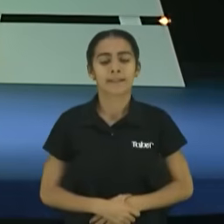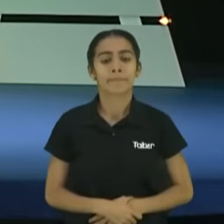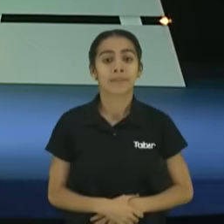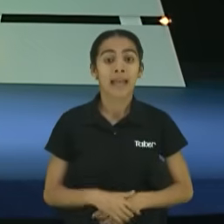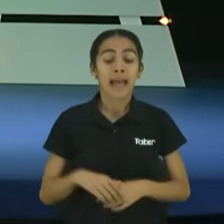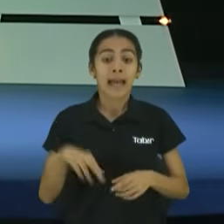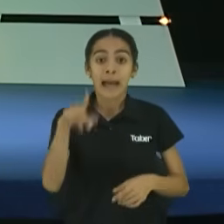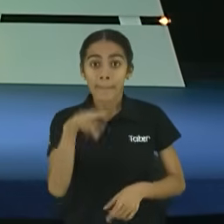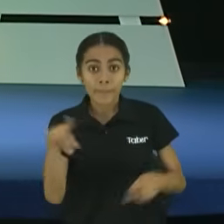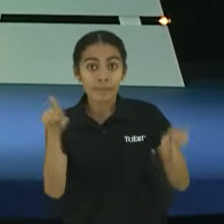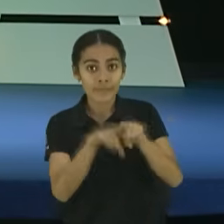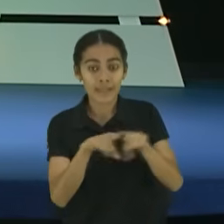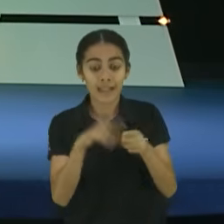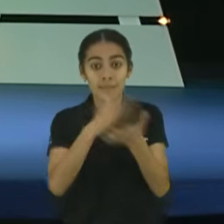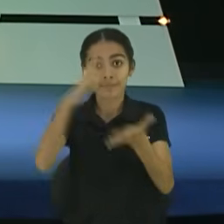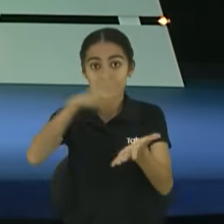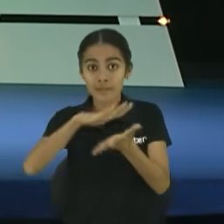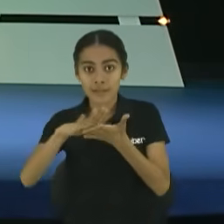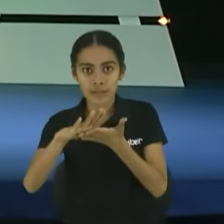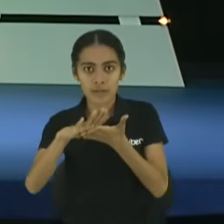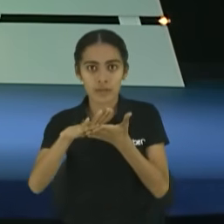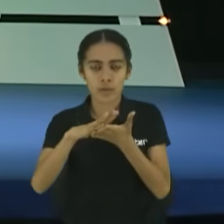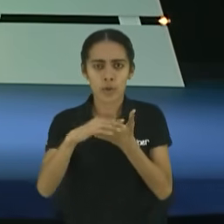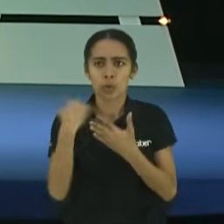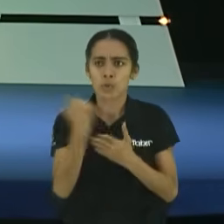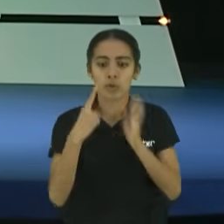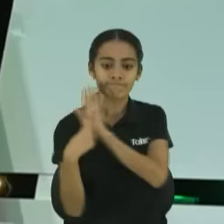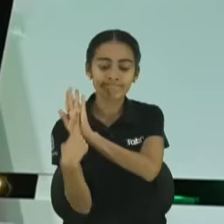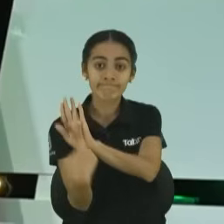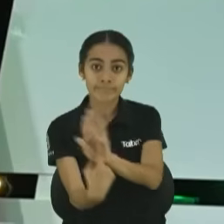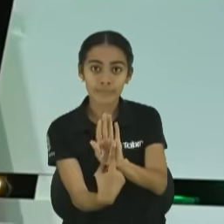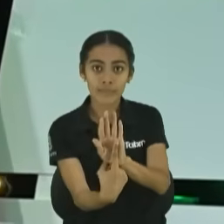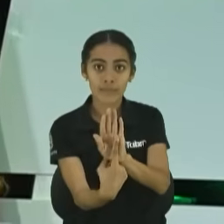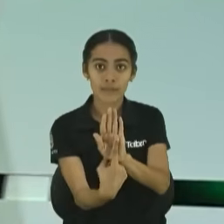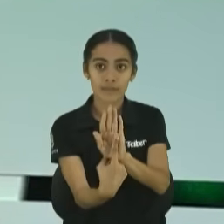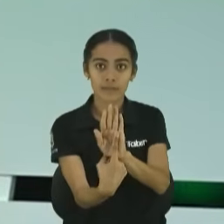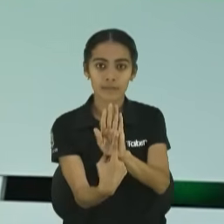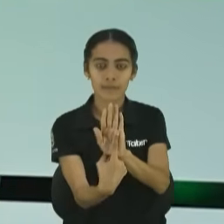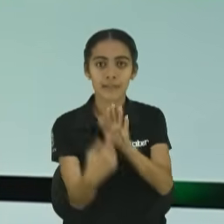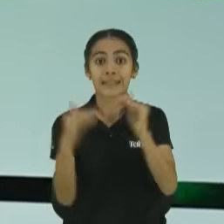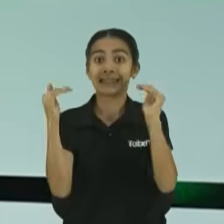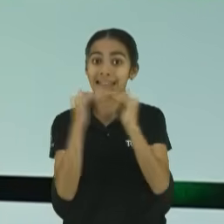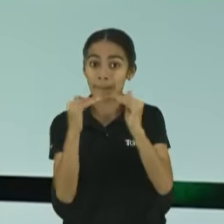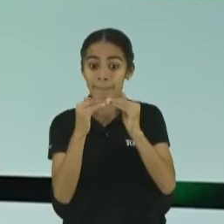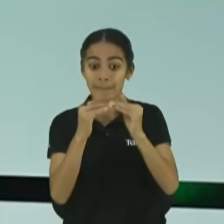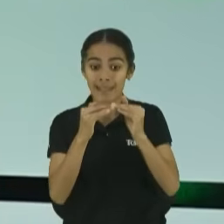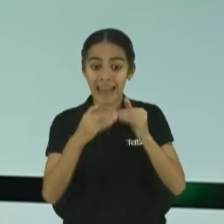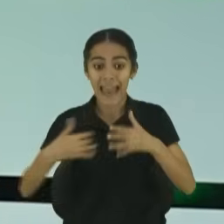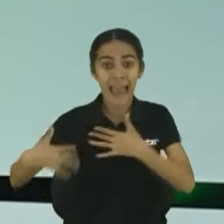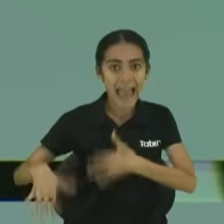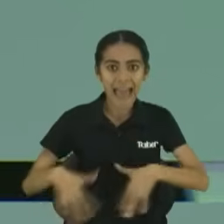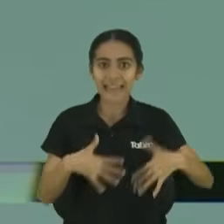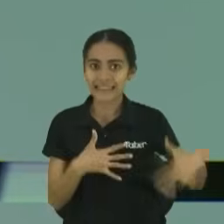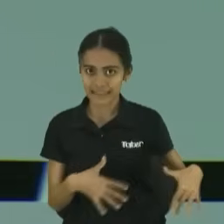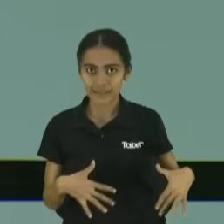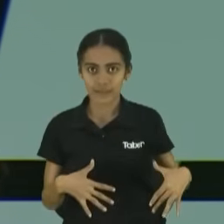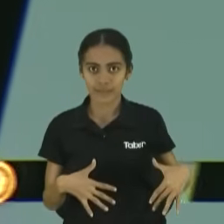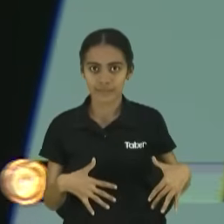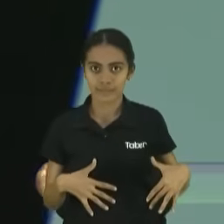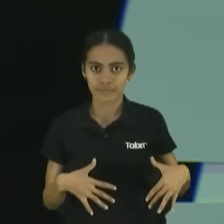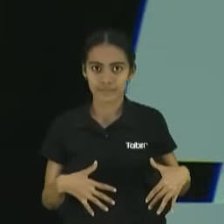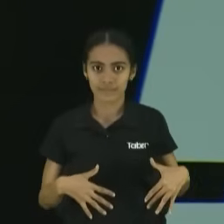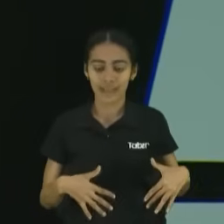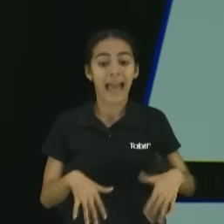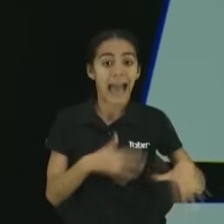hermanos, el Espíritu Santo no solo se manifiesta, sino que el Espíritu Santo acciona. Diga conmigo, el Espíritu